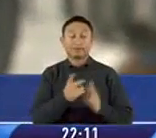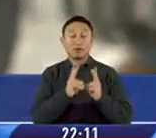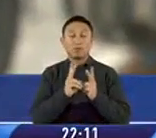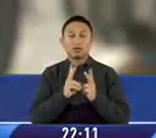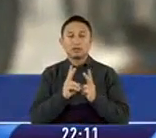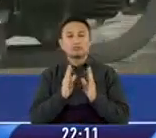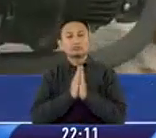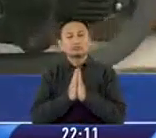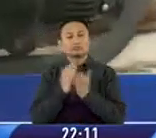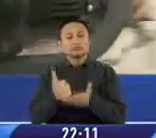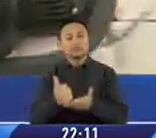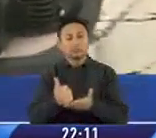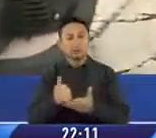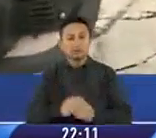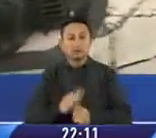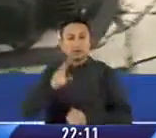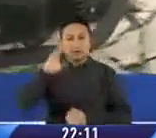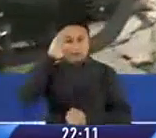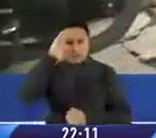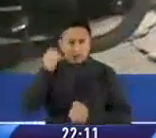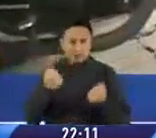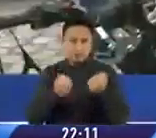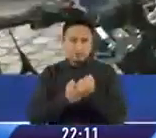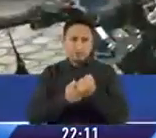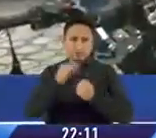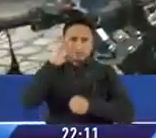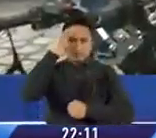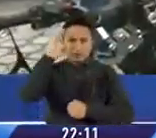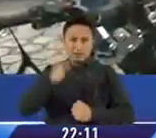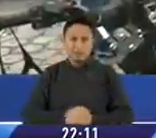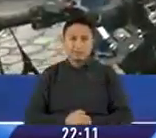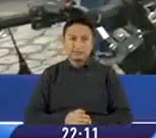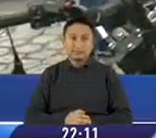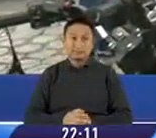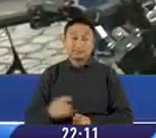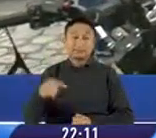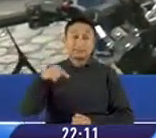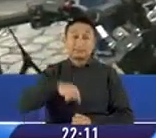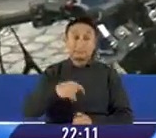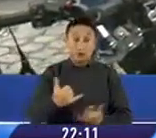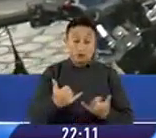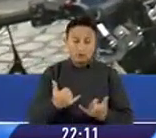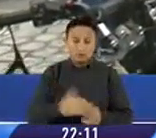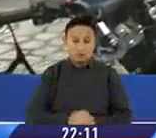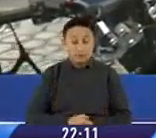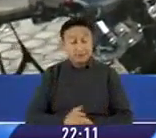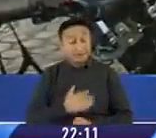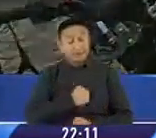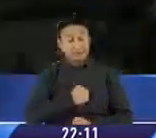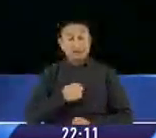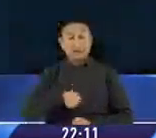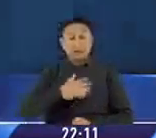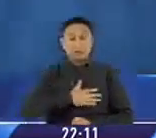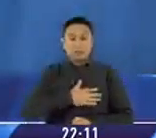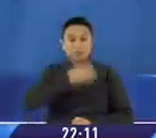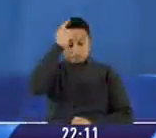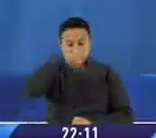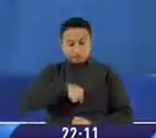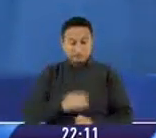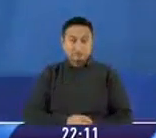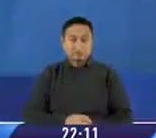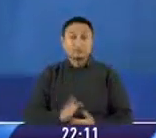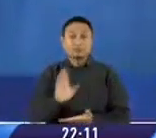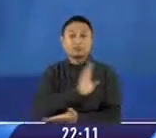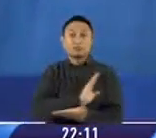mayor seguridad, patrullaje y colaboración policial. Pues si eso no sucede, están decididos a tomar por su cuenta la justicia. Y como nosotros como